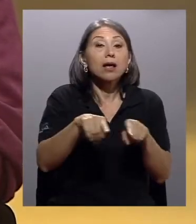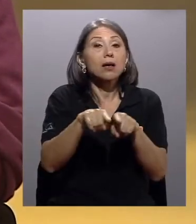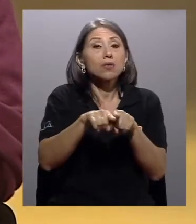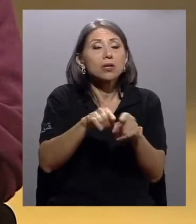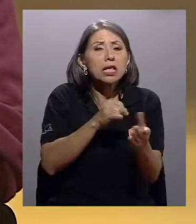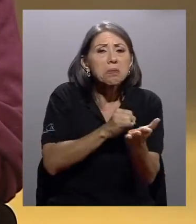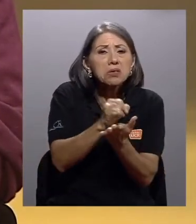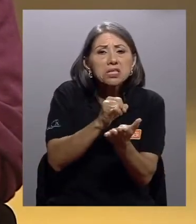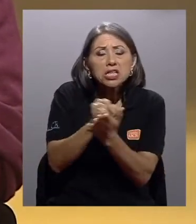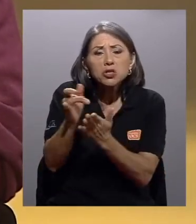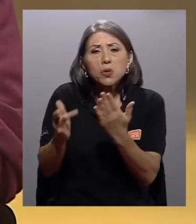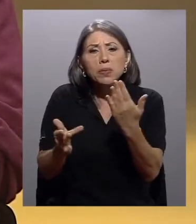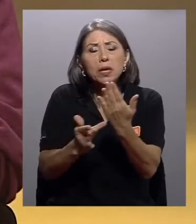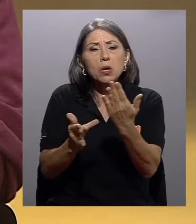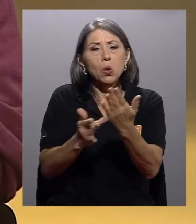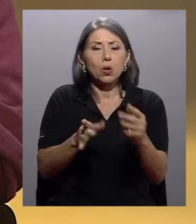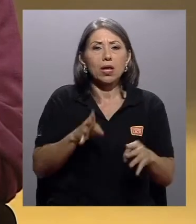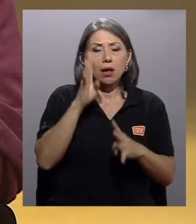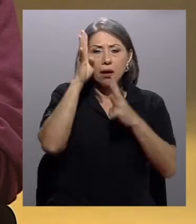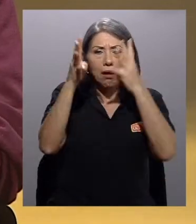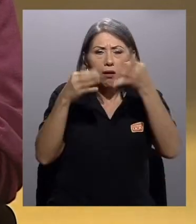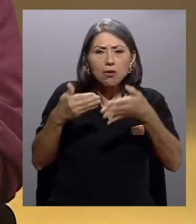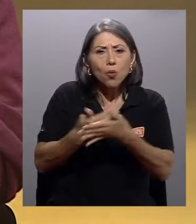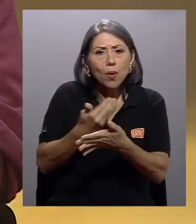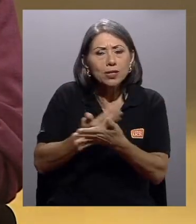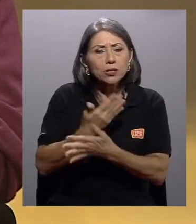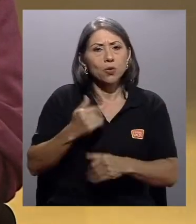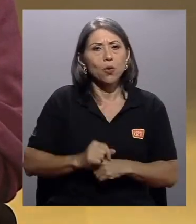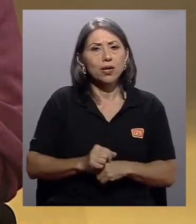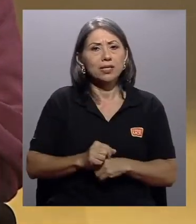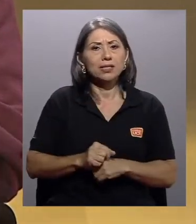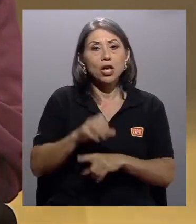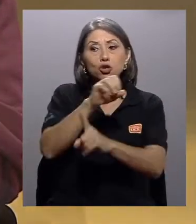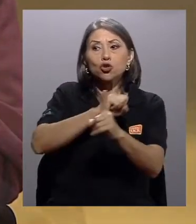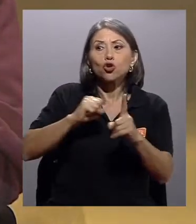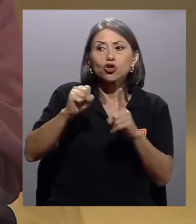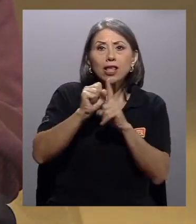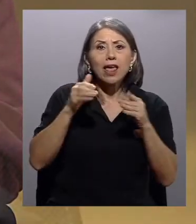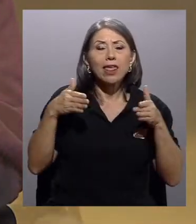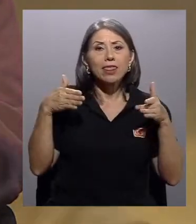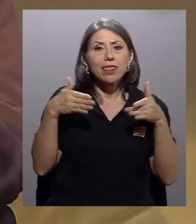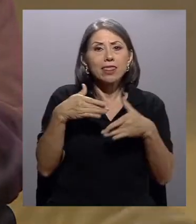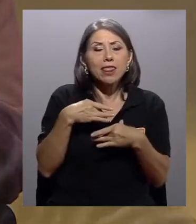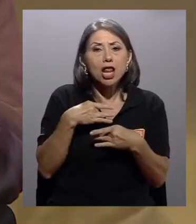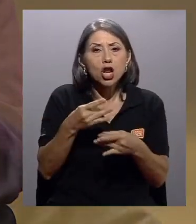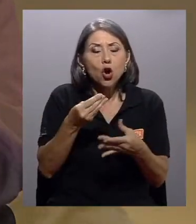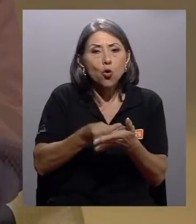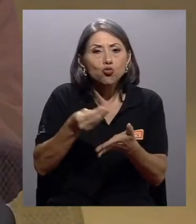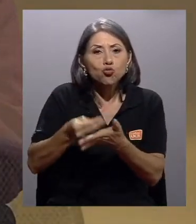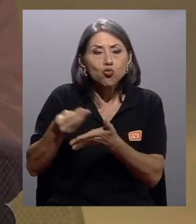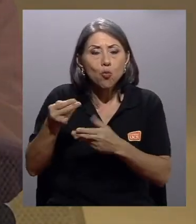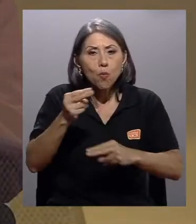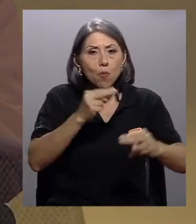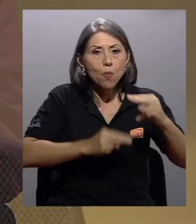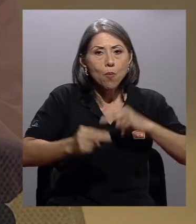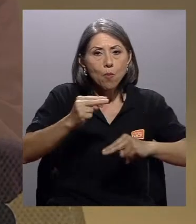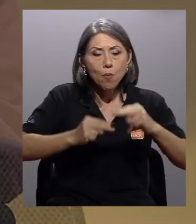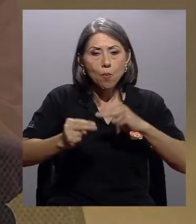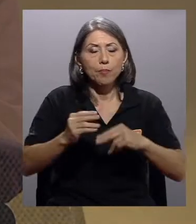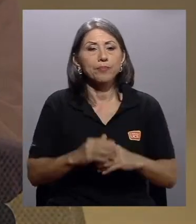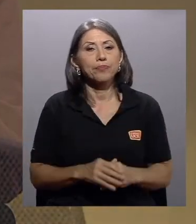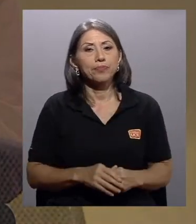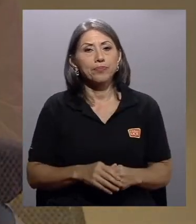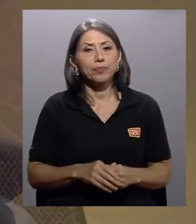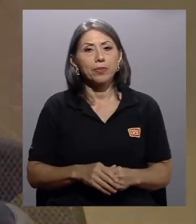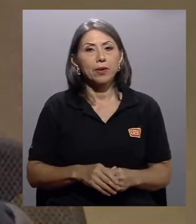la investigación en tecnología, las innovaciones, la sociedad del consumo, el mercado. Y